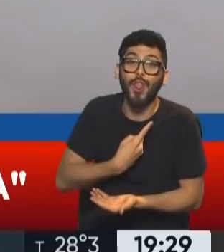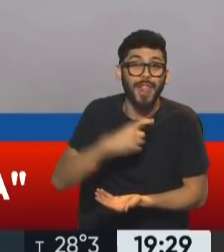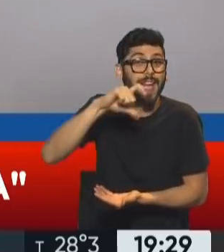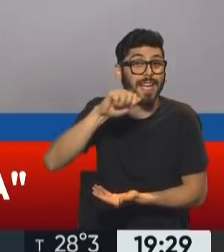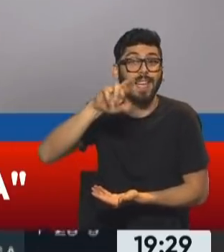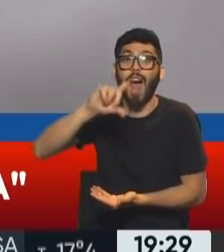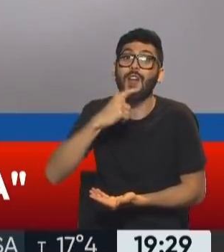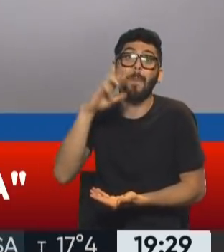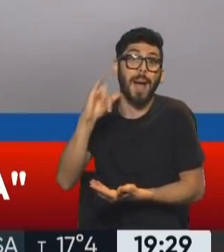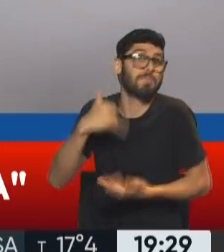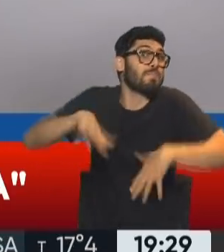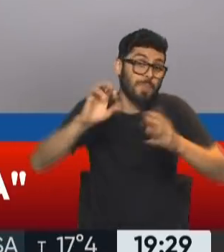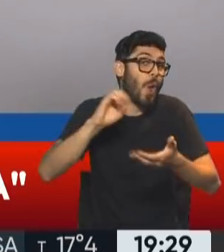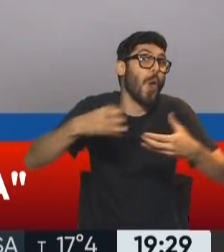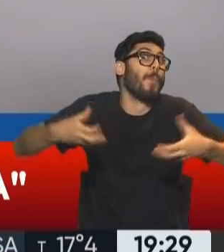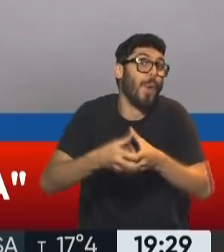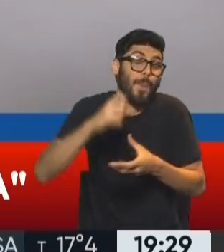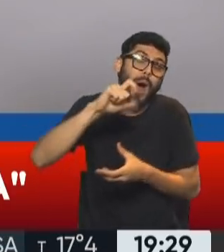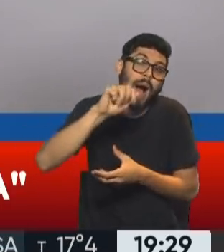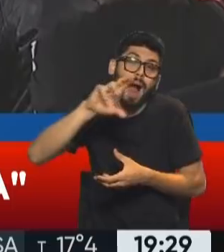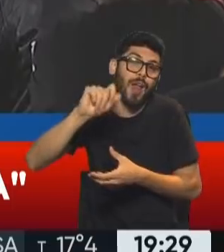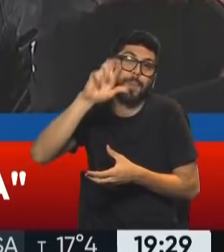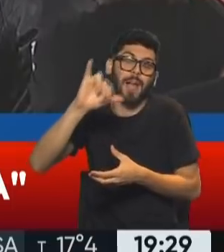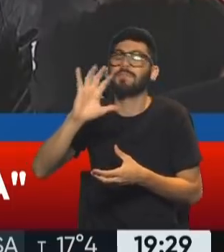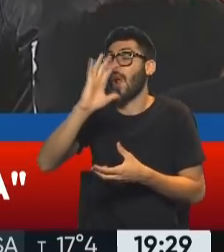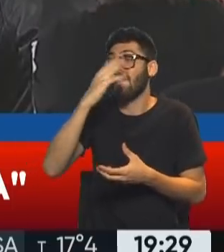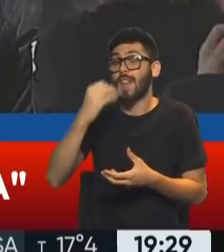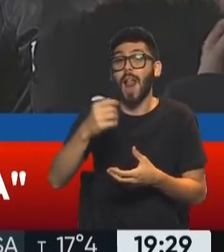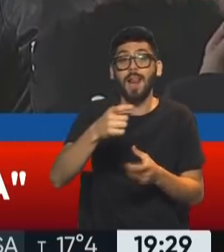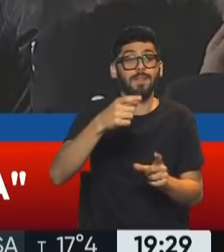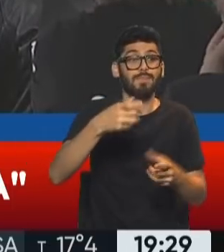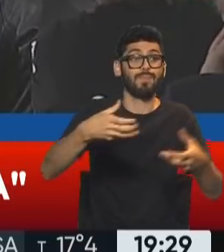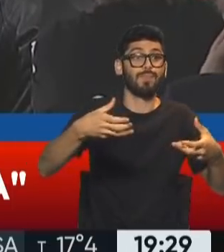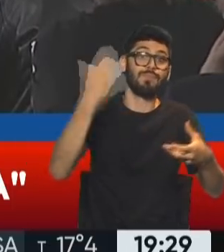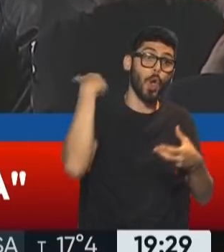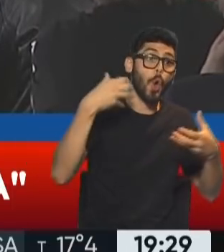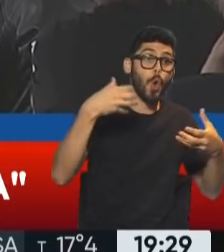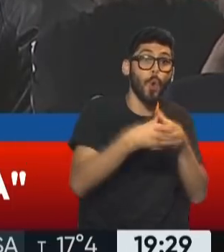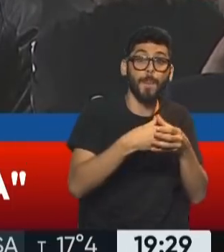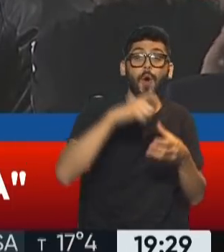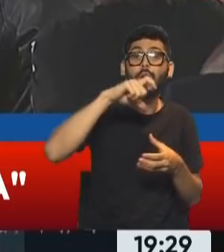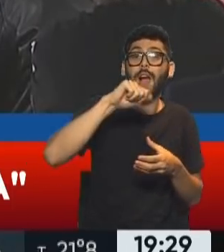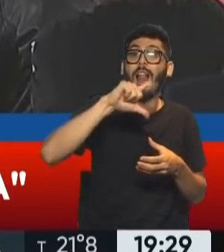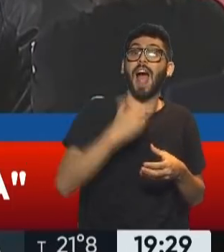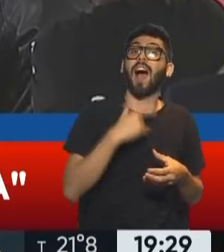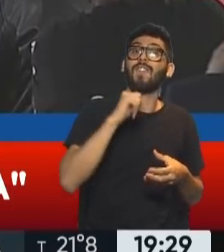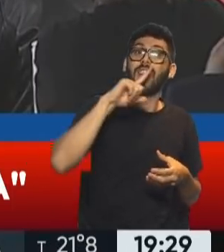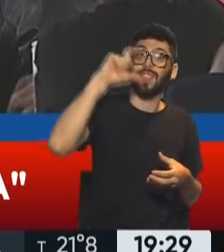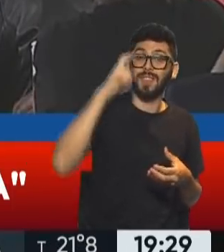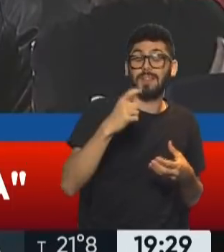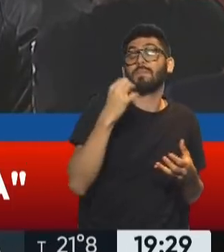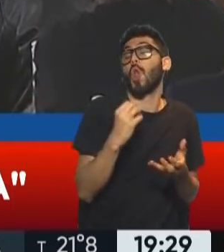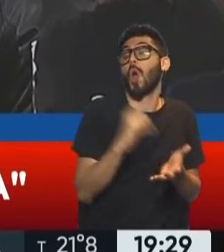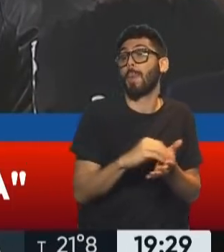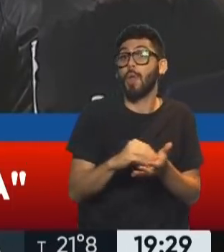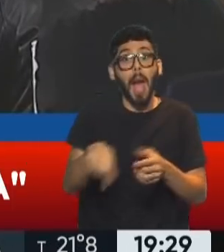Villa Carlos Paz. Pero allí fuimos a Calafate y el lugar del encuentro nos dio nombre. Y acá pasó algo parecido.